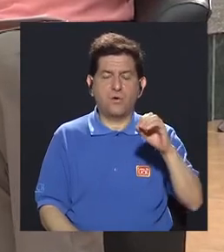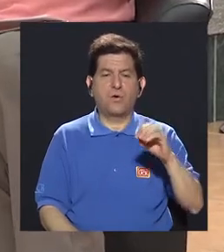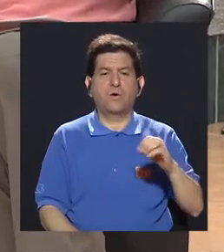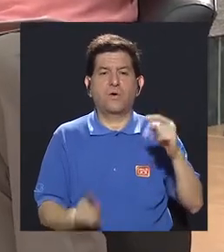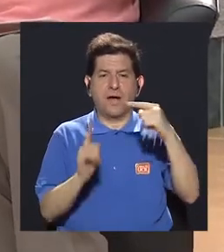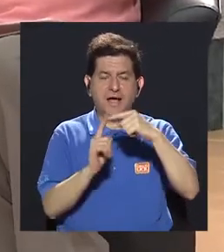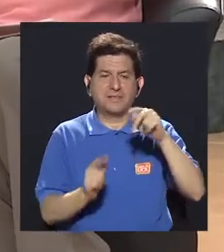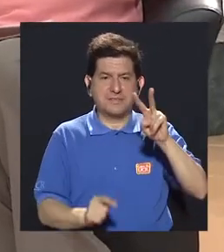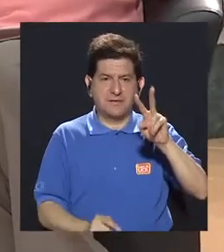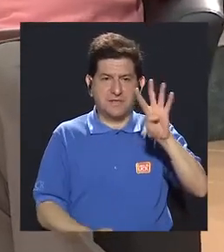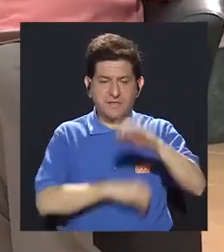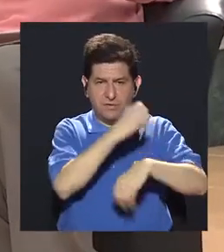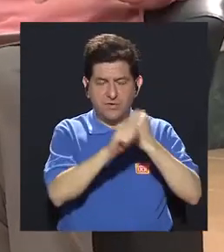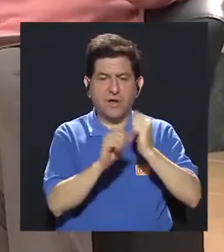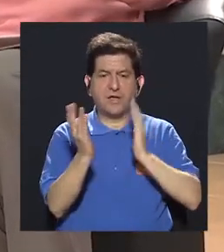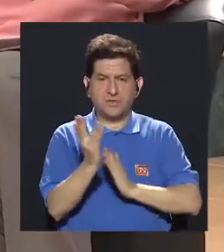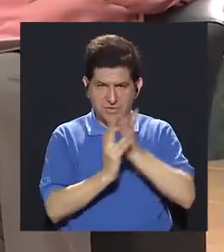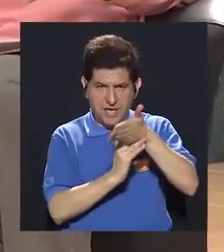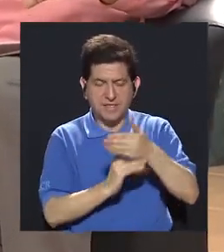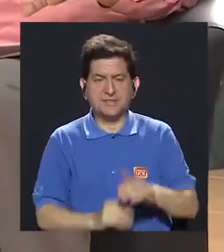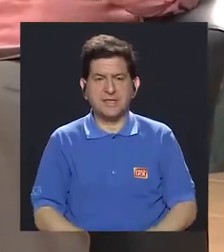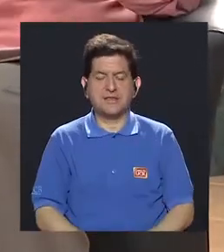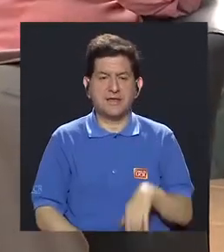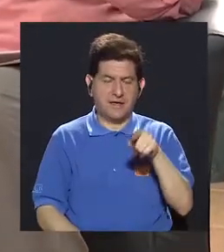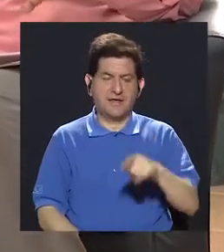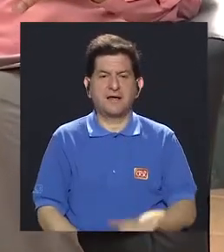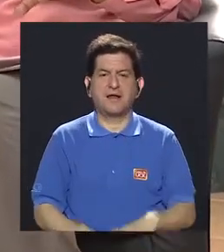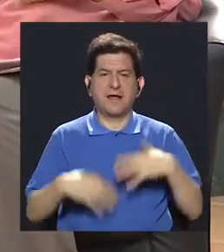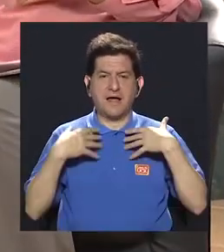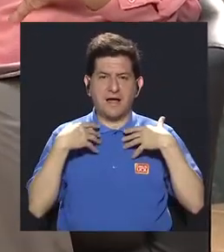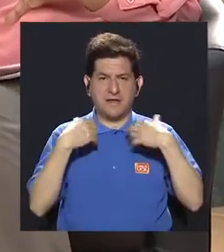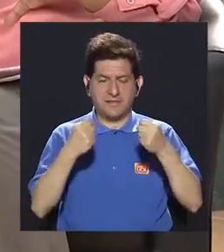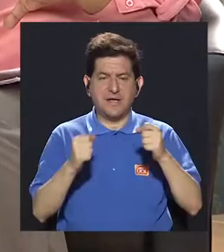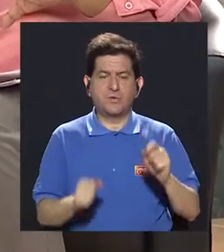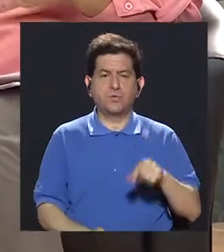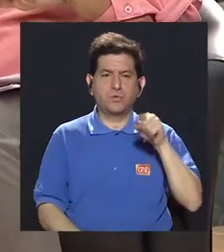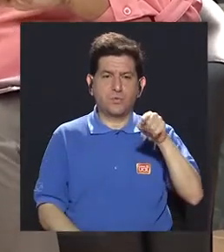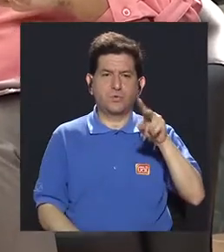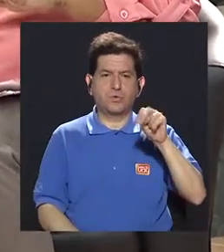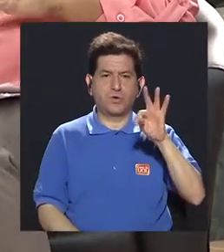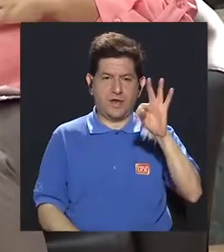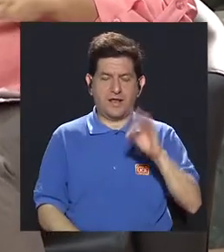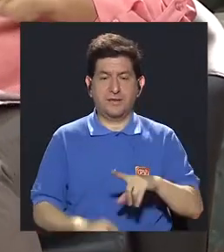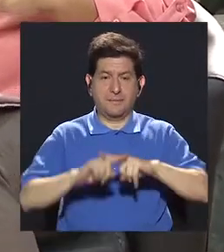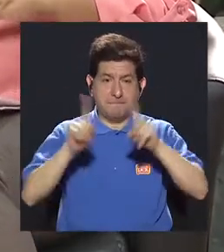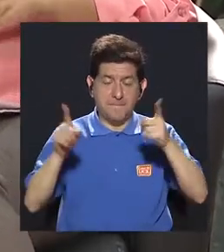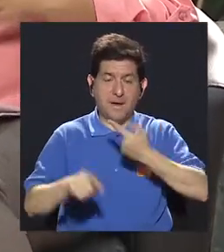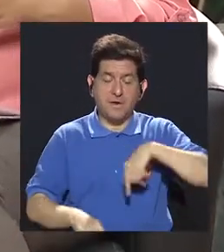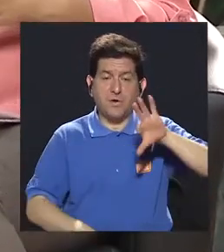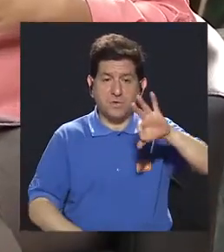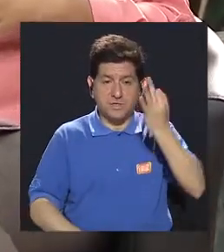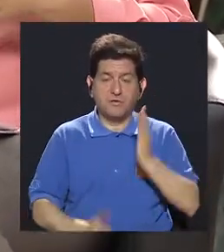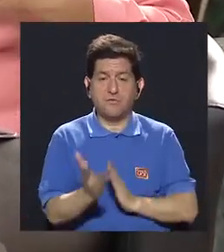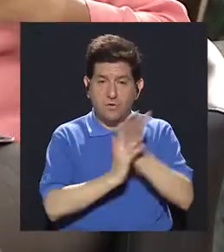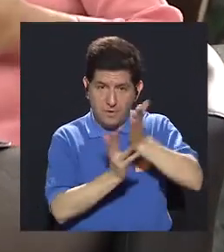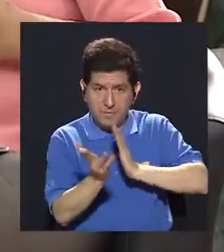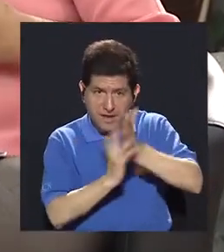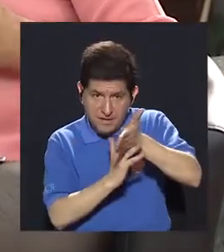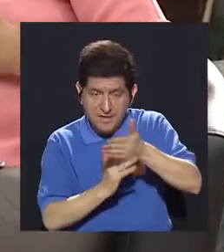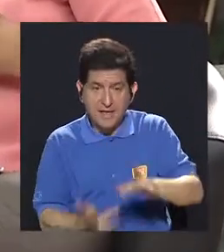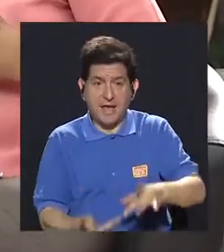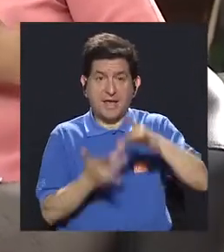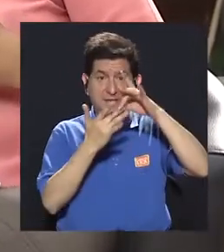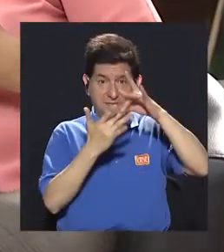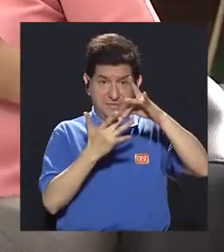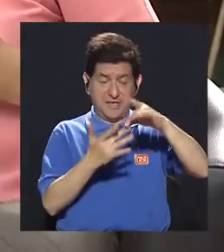o chica puede ingresar a jovensalud.net sin ningún problema y hacer uso de los servicios en línea. Sin embargo, la forma nuestra de llegar a